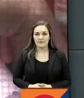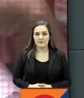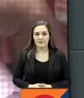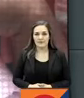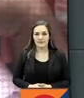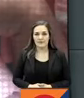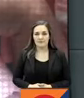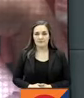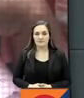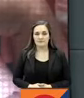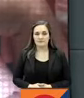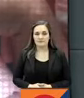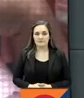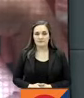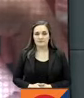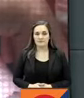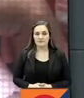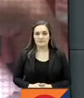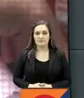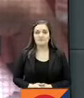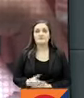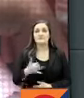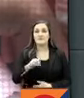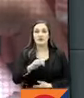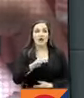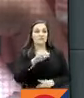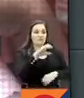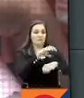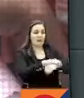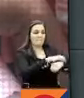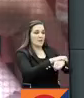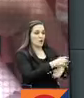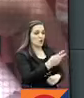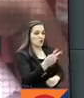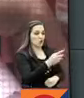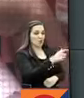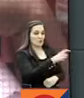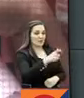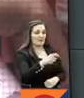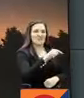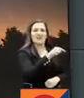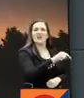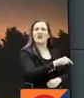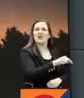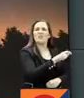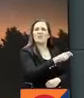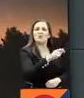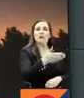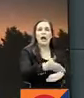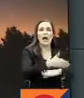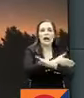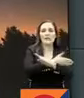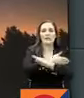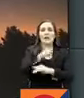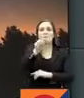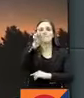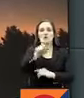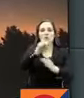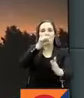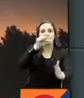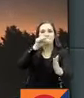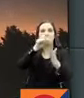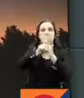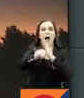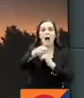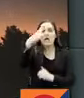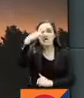Fueron capturados los presuntos asesinos de un hombre que intentó evitar que robaran el celular de su hijo en el norte de Bogotá.